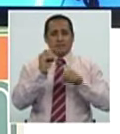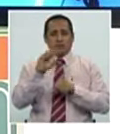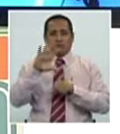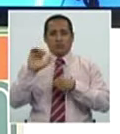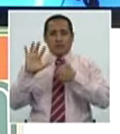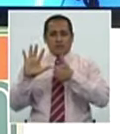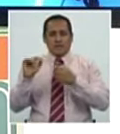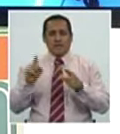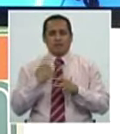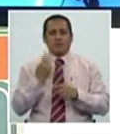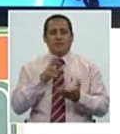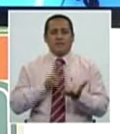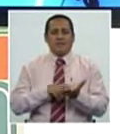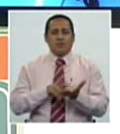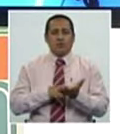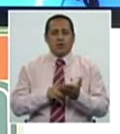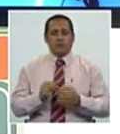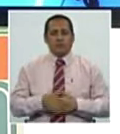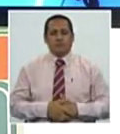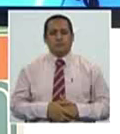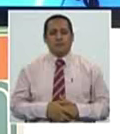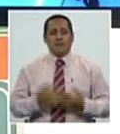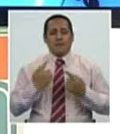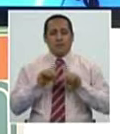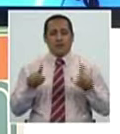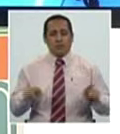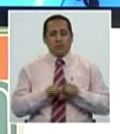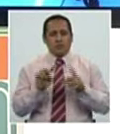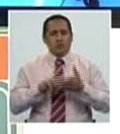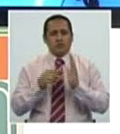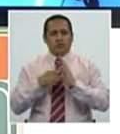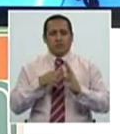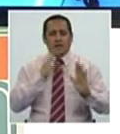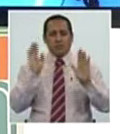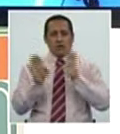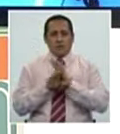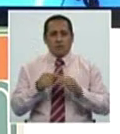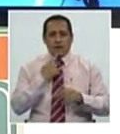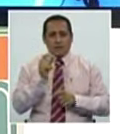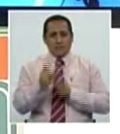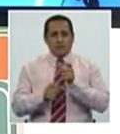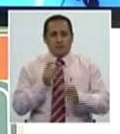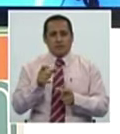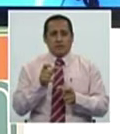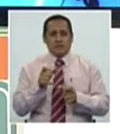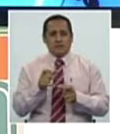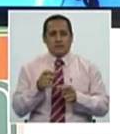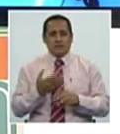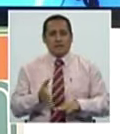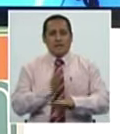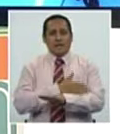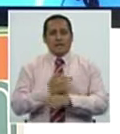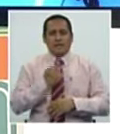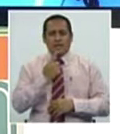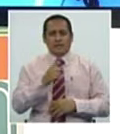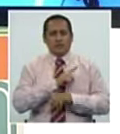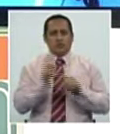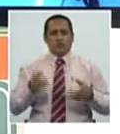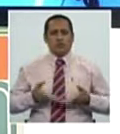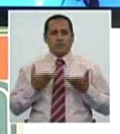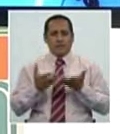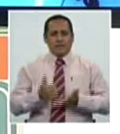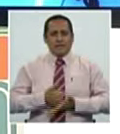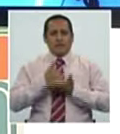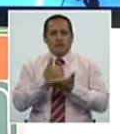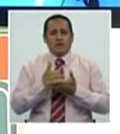27.056 ya solamente era asegurados, ¿no? Pero eso no significa de que esta población no